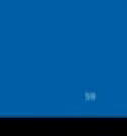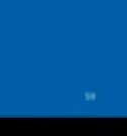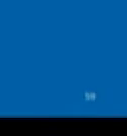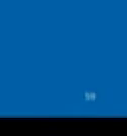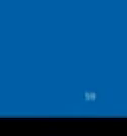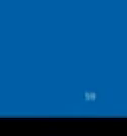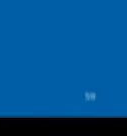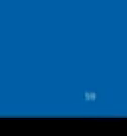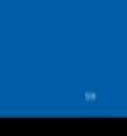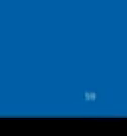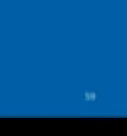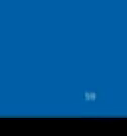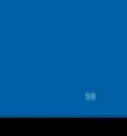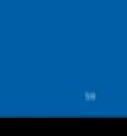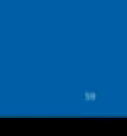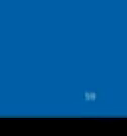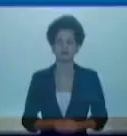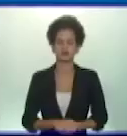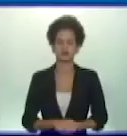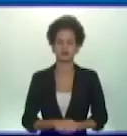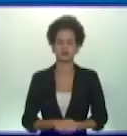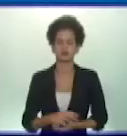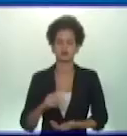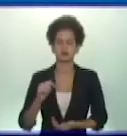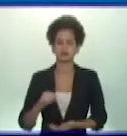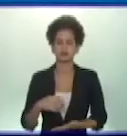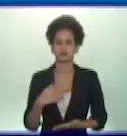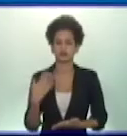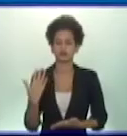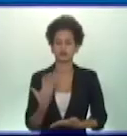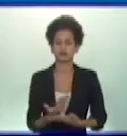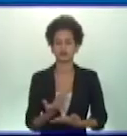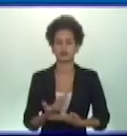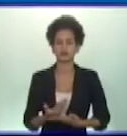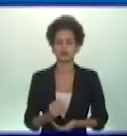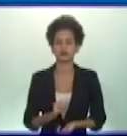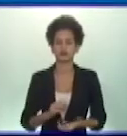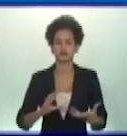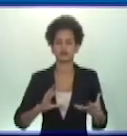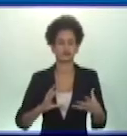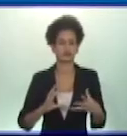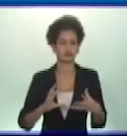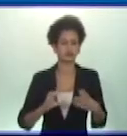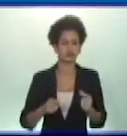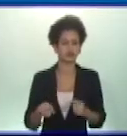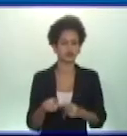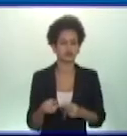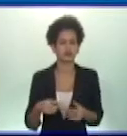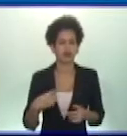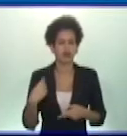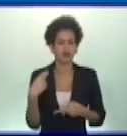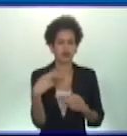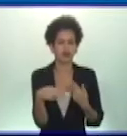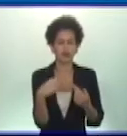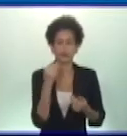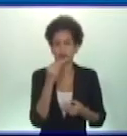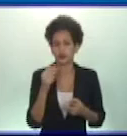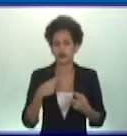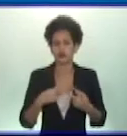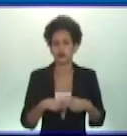vamos a ver entonces, a comprobar la manera en que debieron proceder para resolver esta